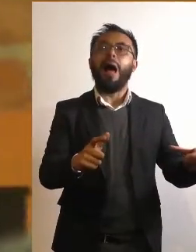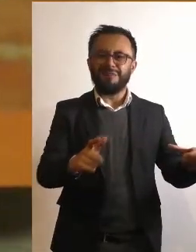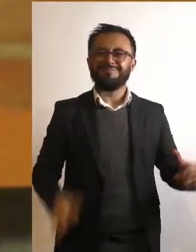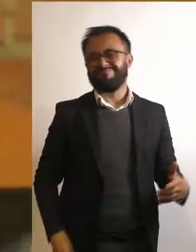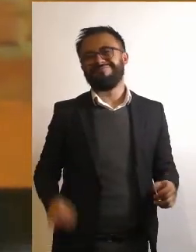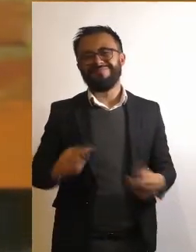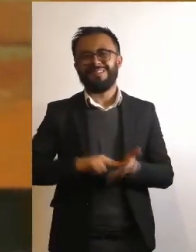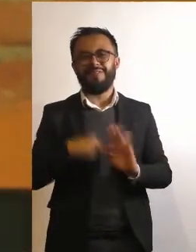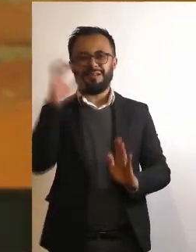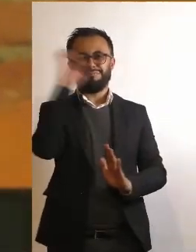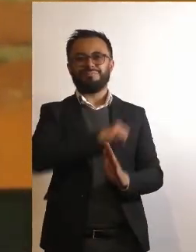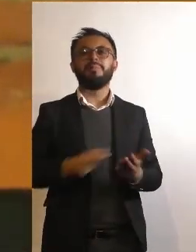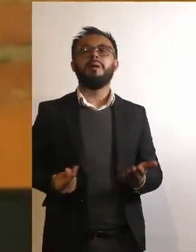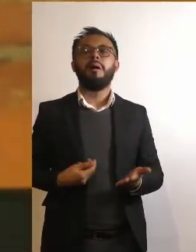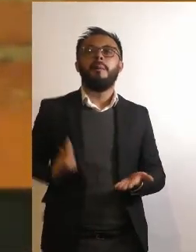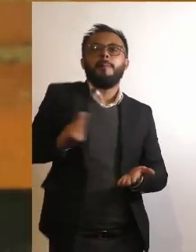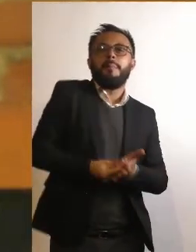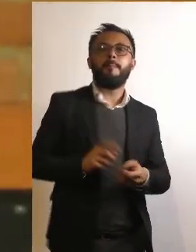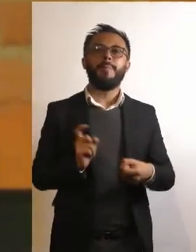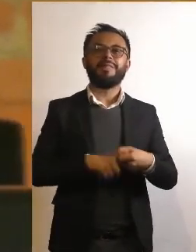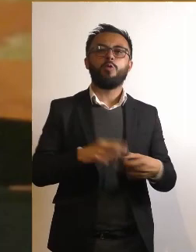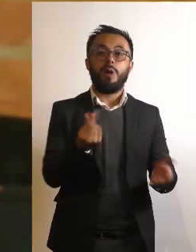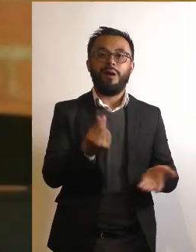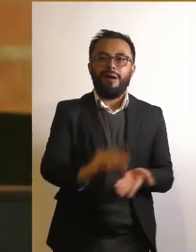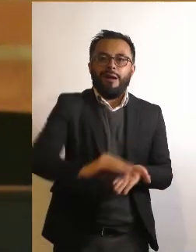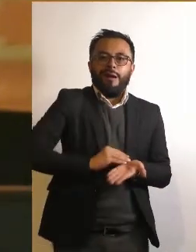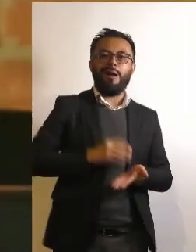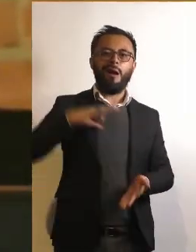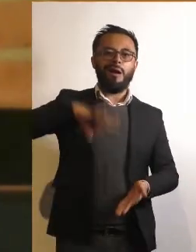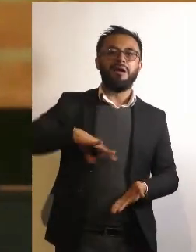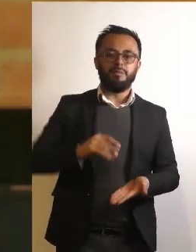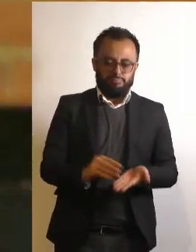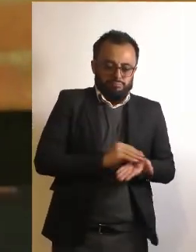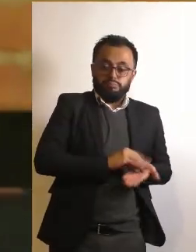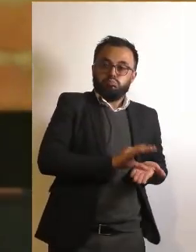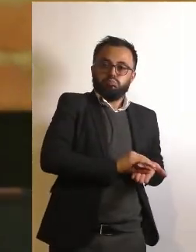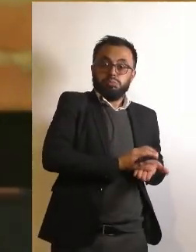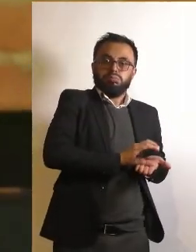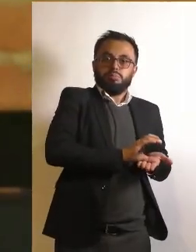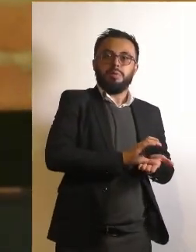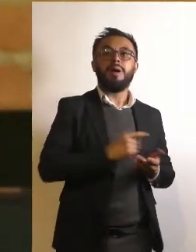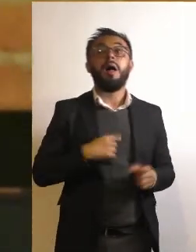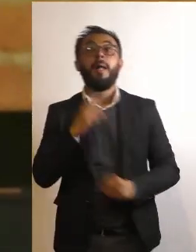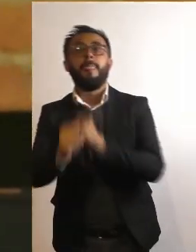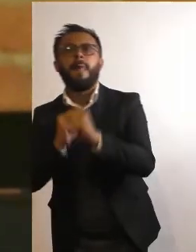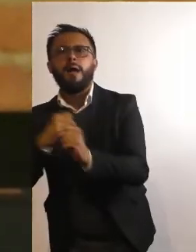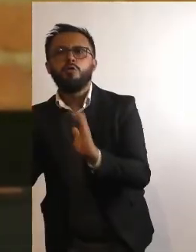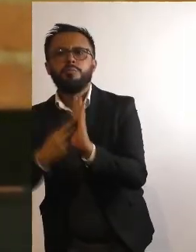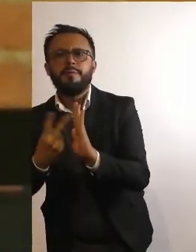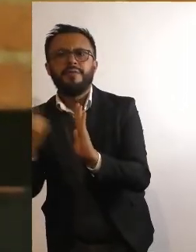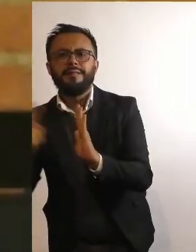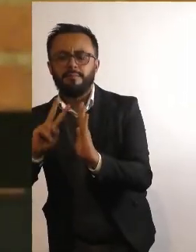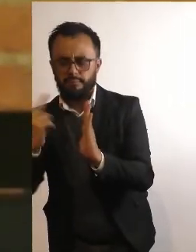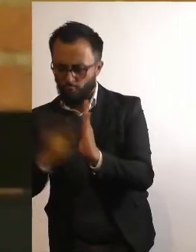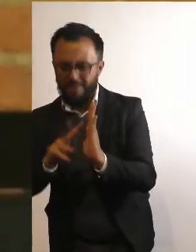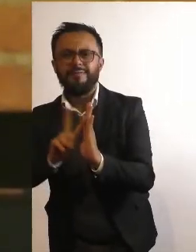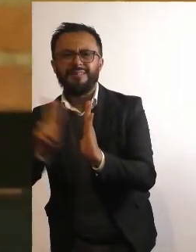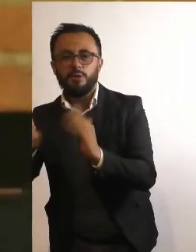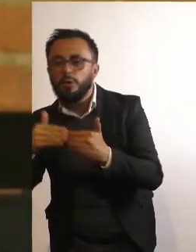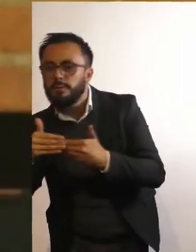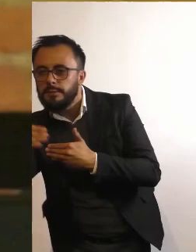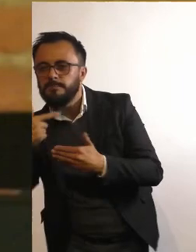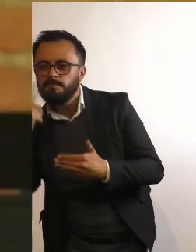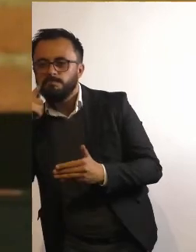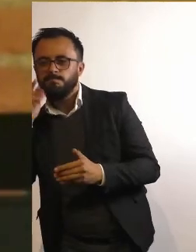año 2022 ya tenemos un crecimiento proyectado del 5% en la población